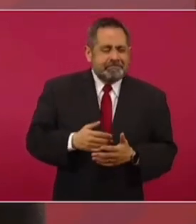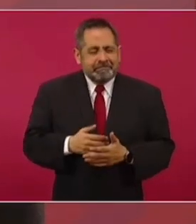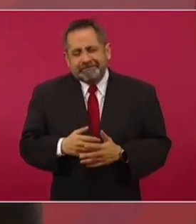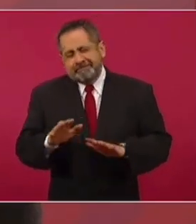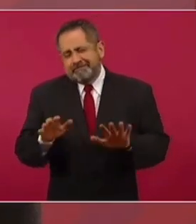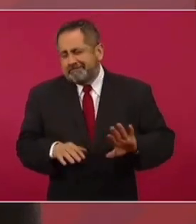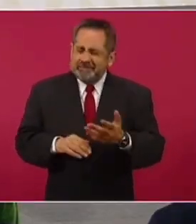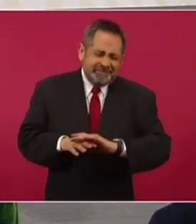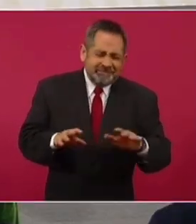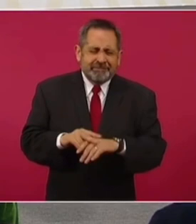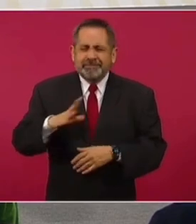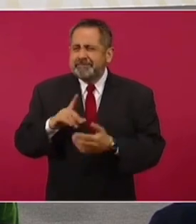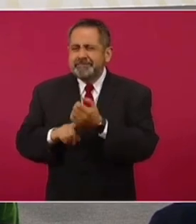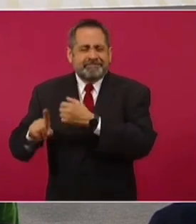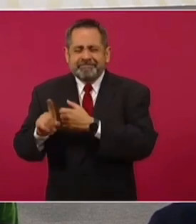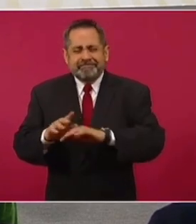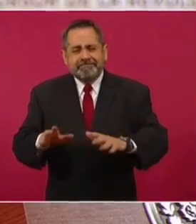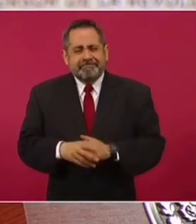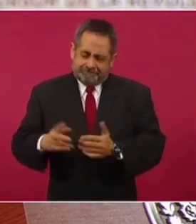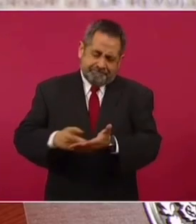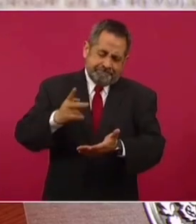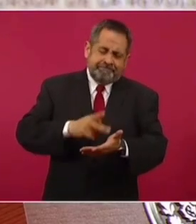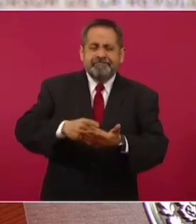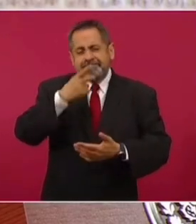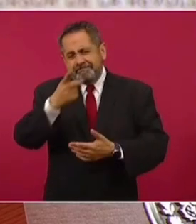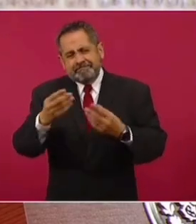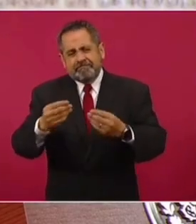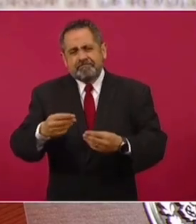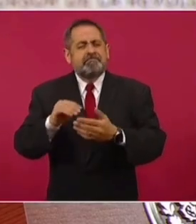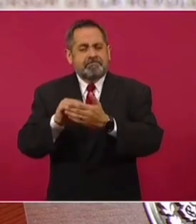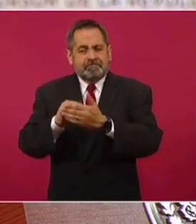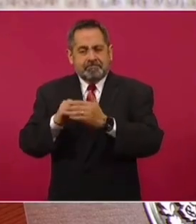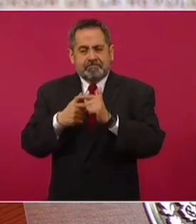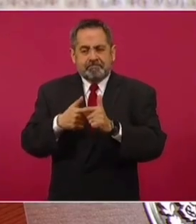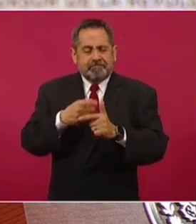nuestros adversarios. Además, ya lo he dicho muchas veces y